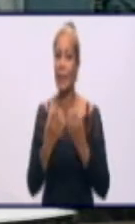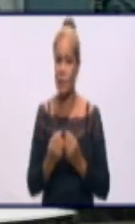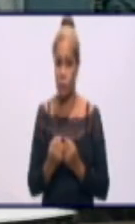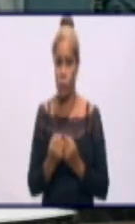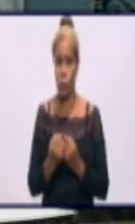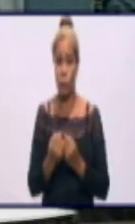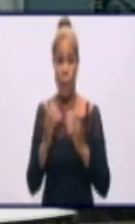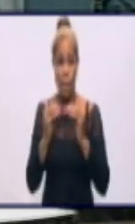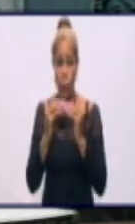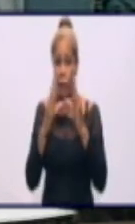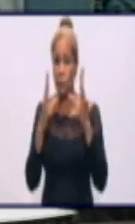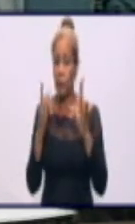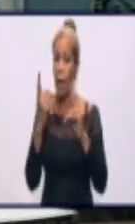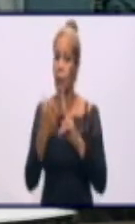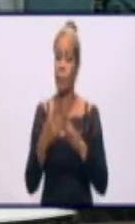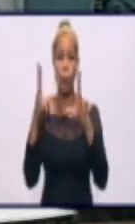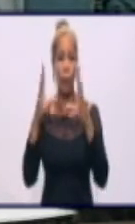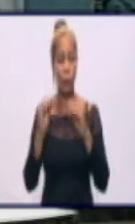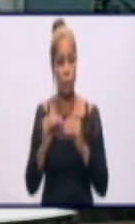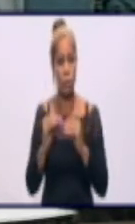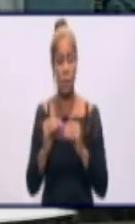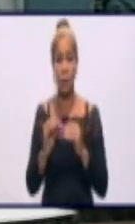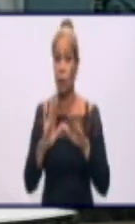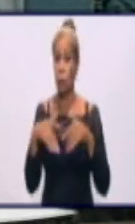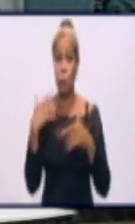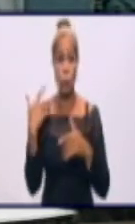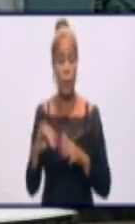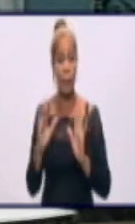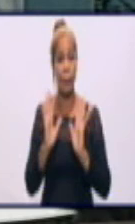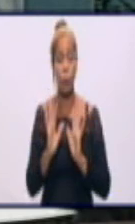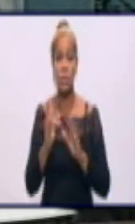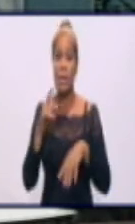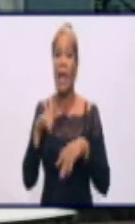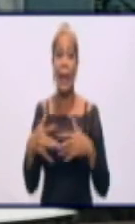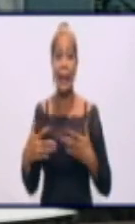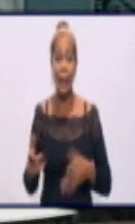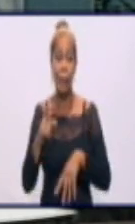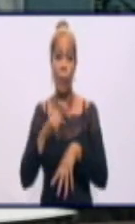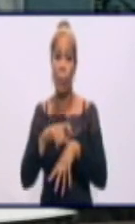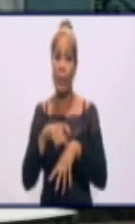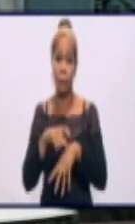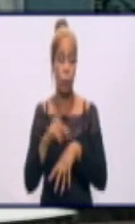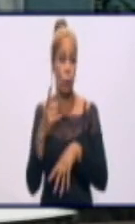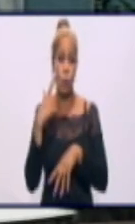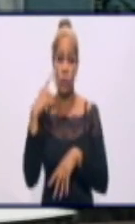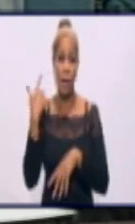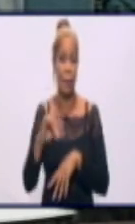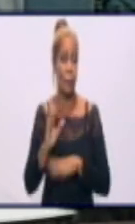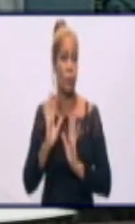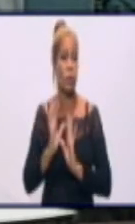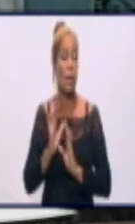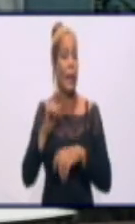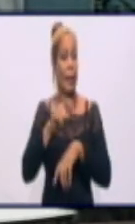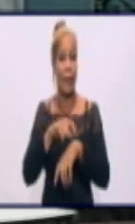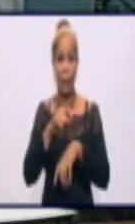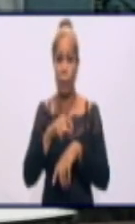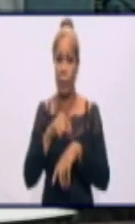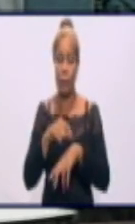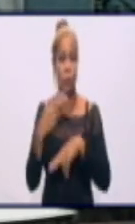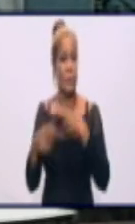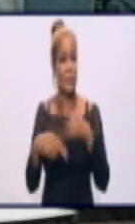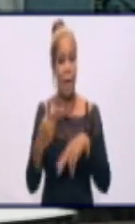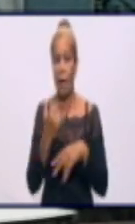durante la noche los que están planificados. ¿En qué momento? En el momento que haga falta la afectación. Quizás no sea